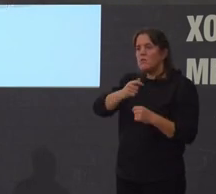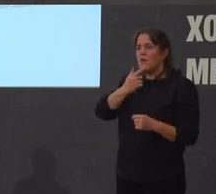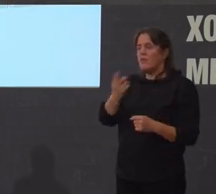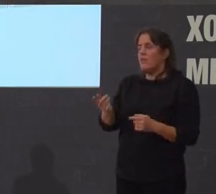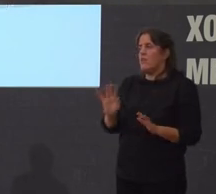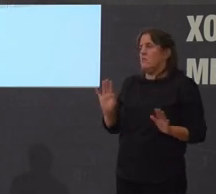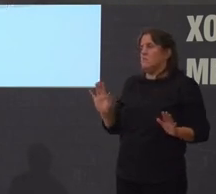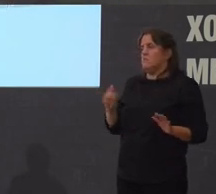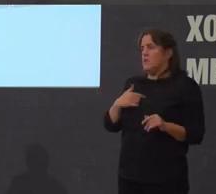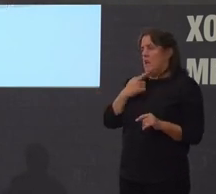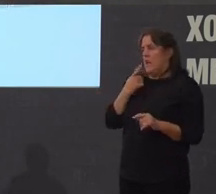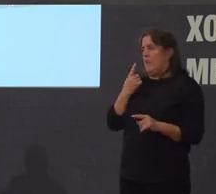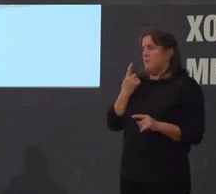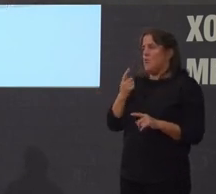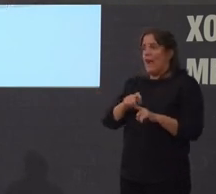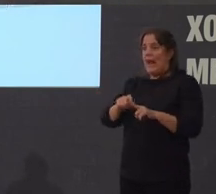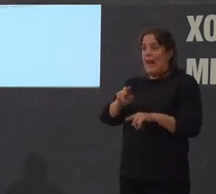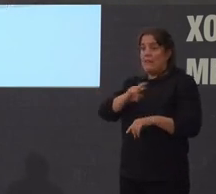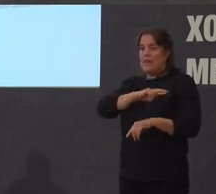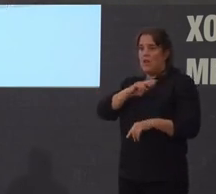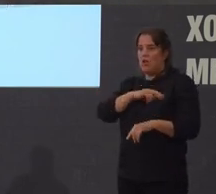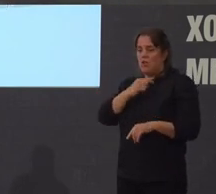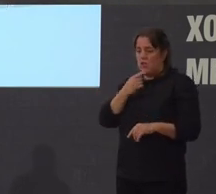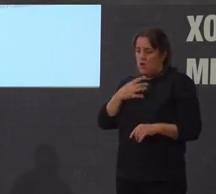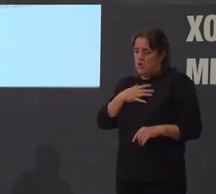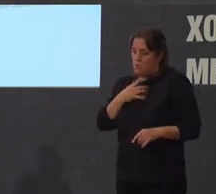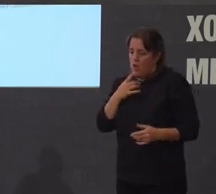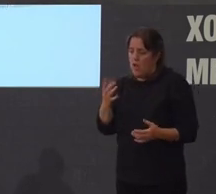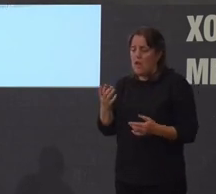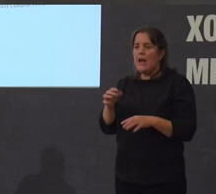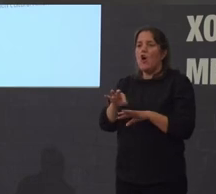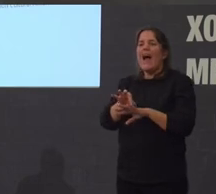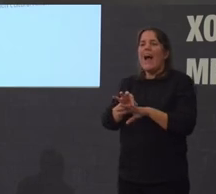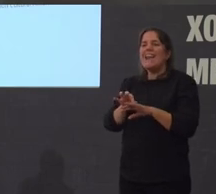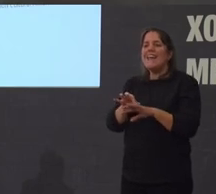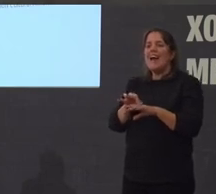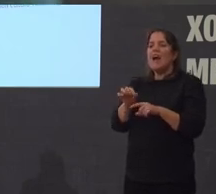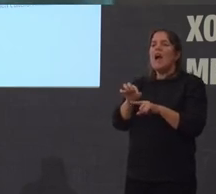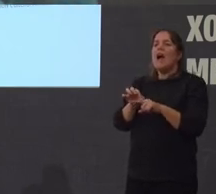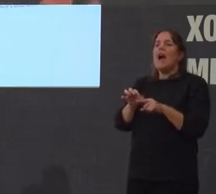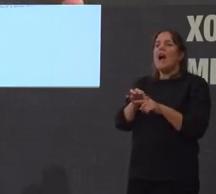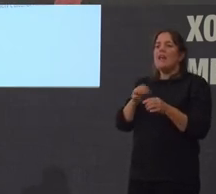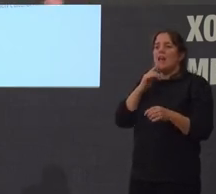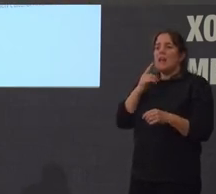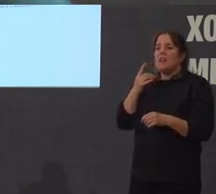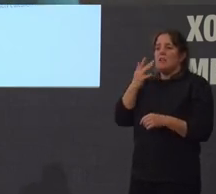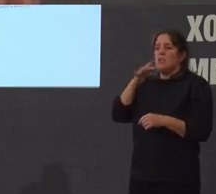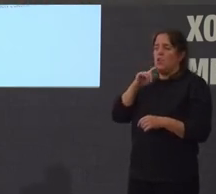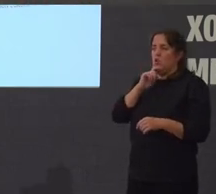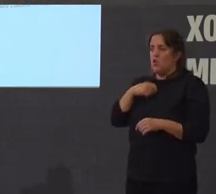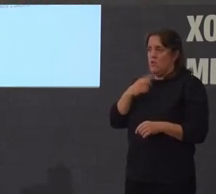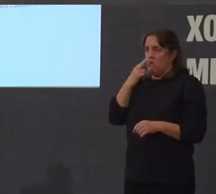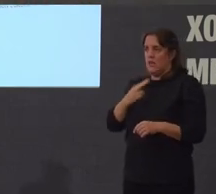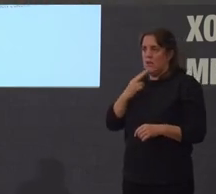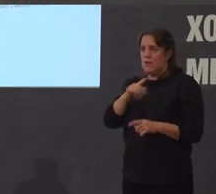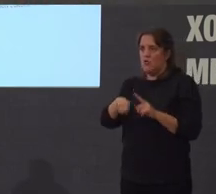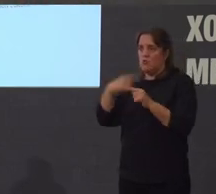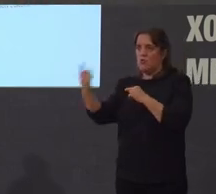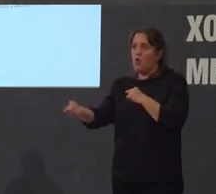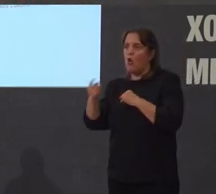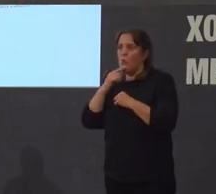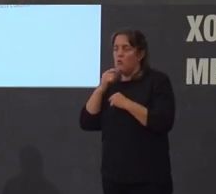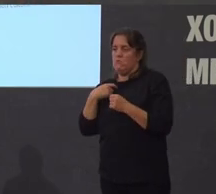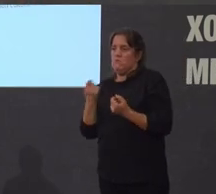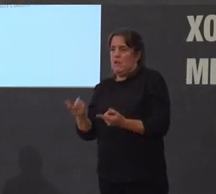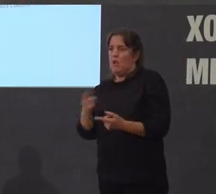el carácter religioso que tienen las alianzas donde si se usaron un sacramento cómo vamos de entregarlas aunque dispuestas van a fundir pero